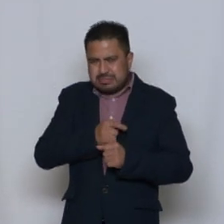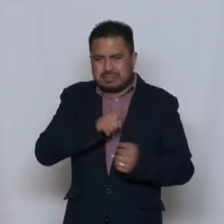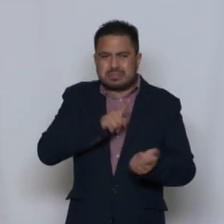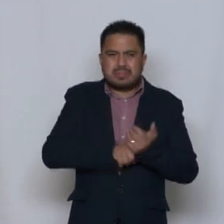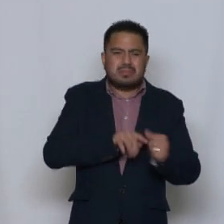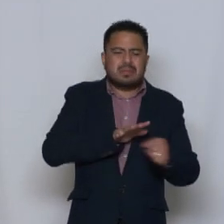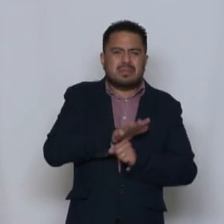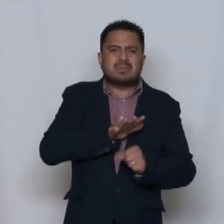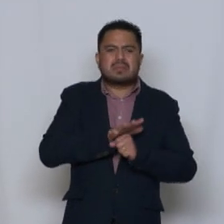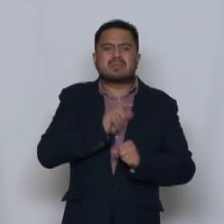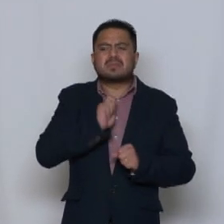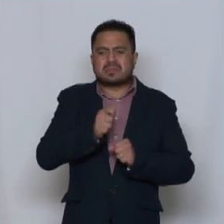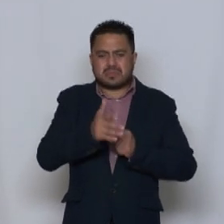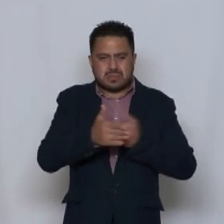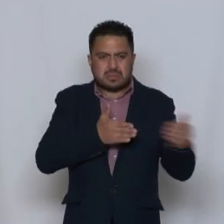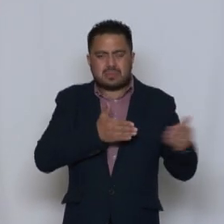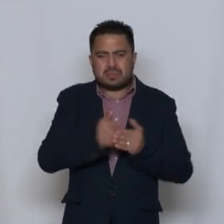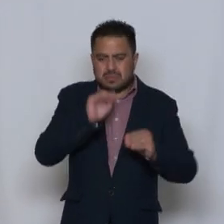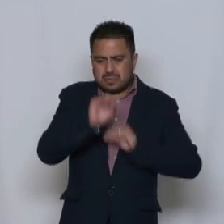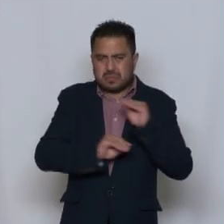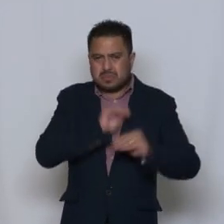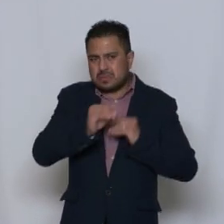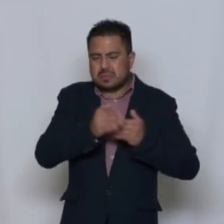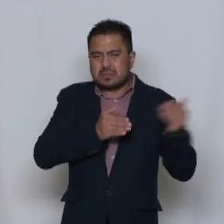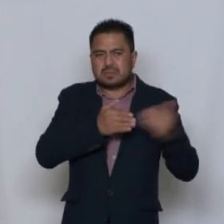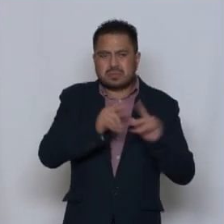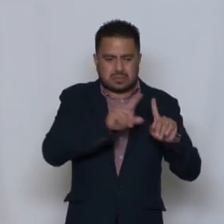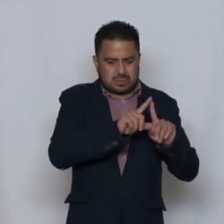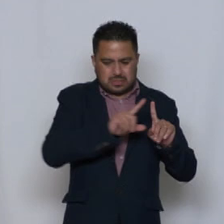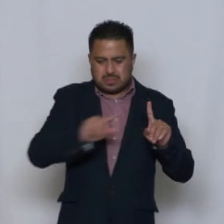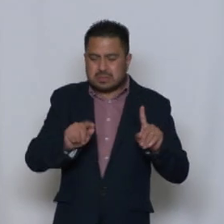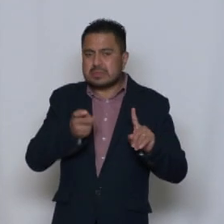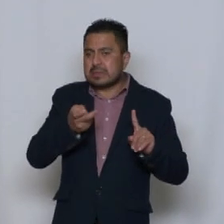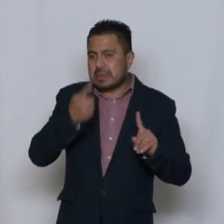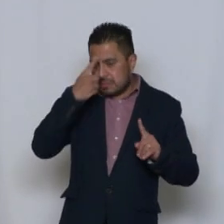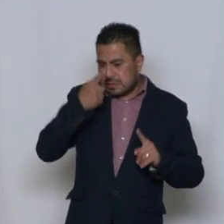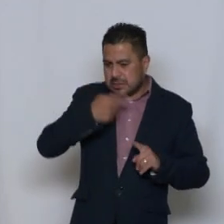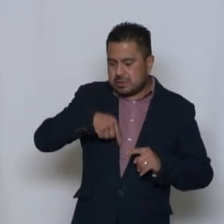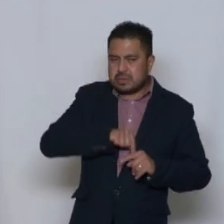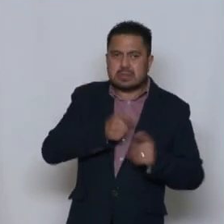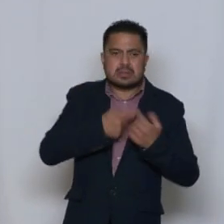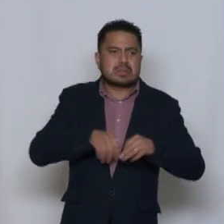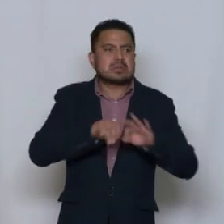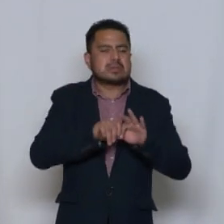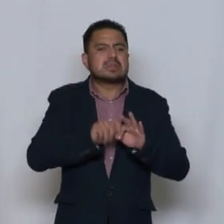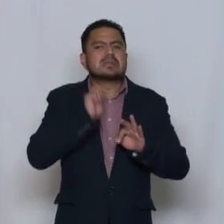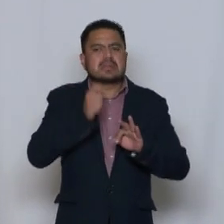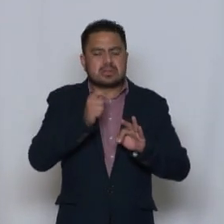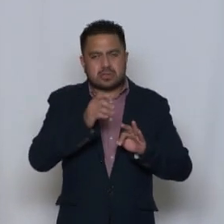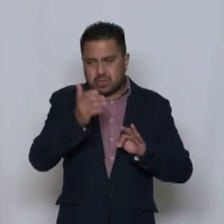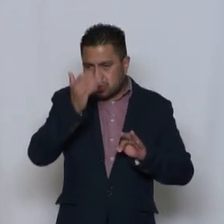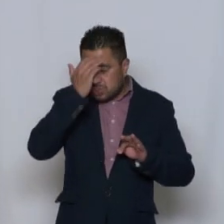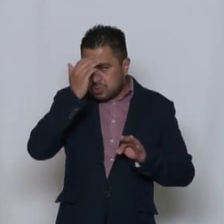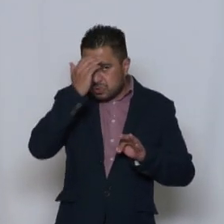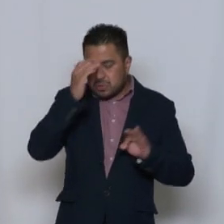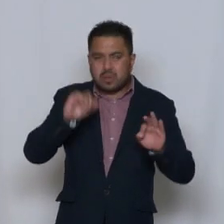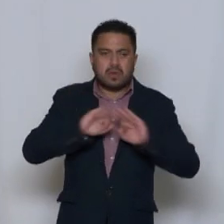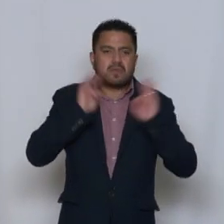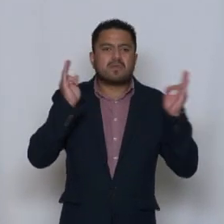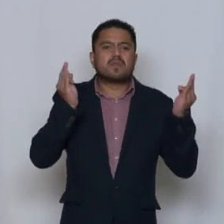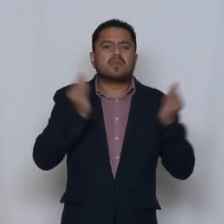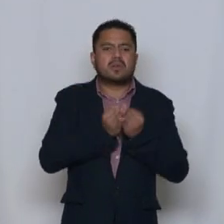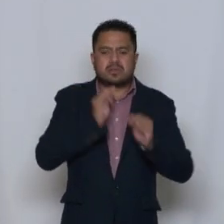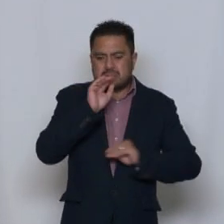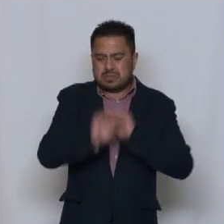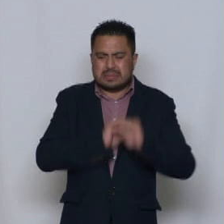de modelos de estructuras, modelos a escala. Entonces, para nosotros es muy importante conocer la forma y las